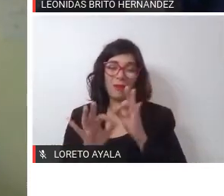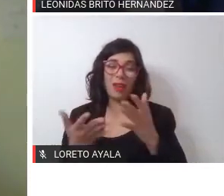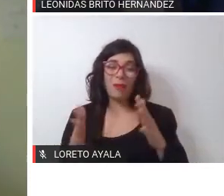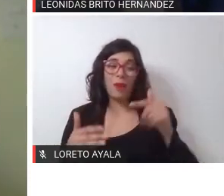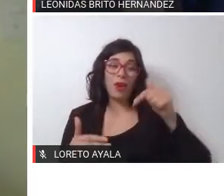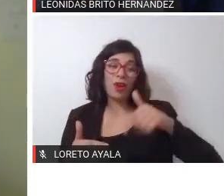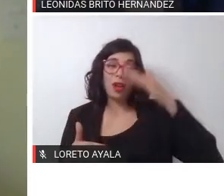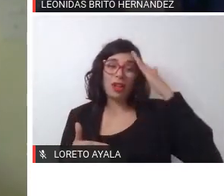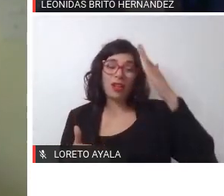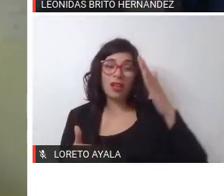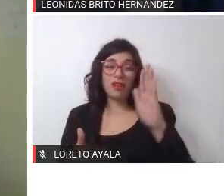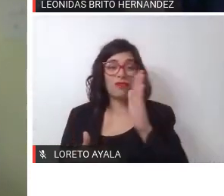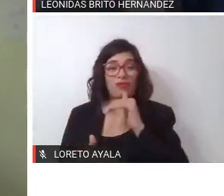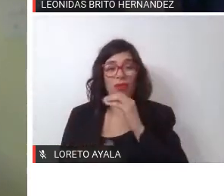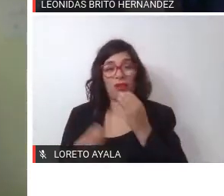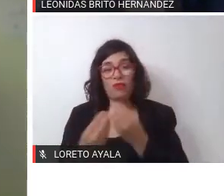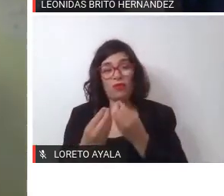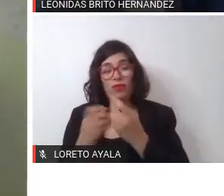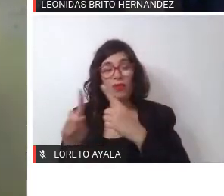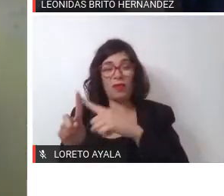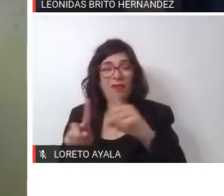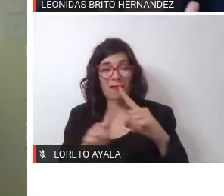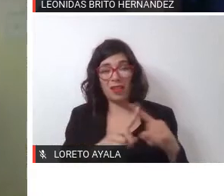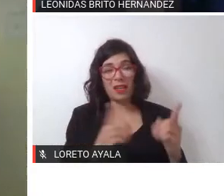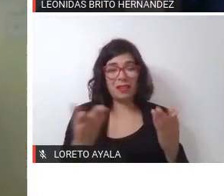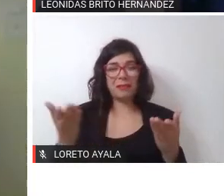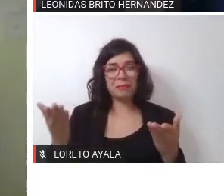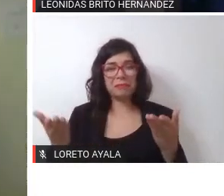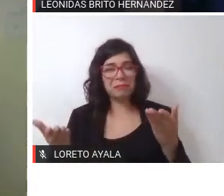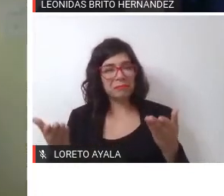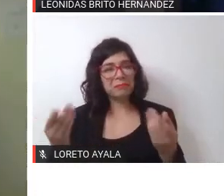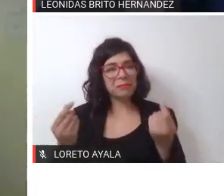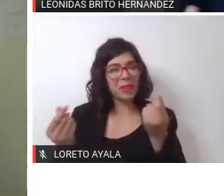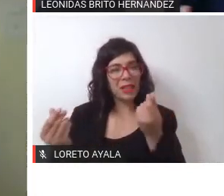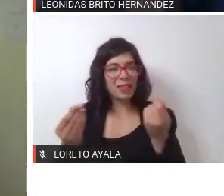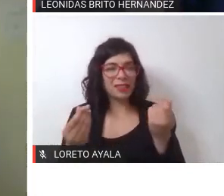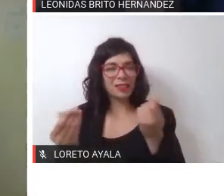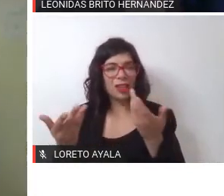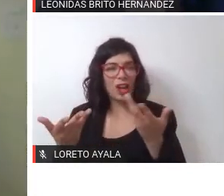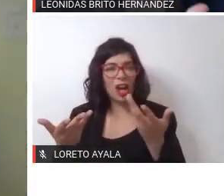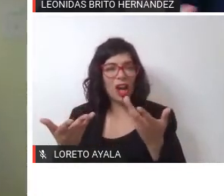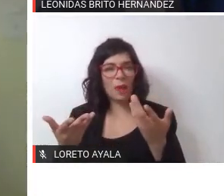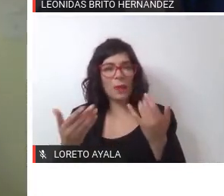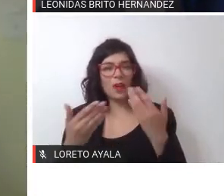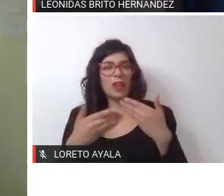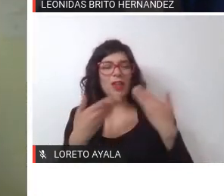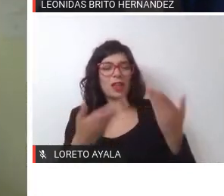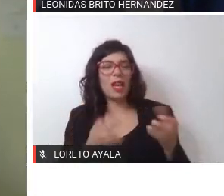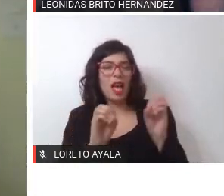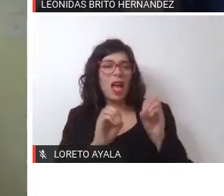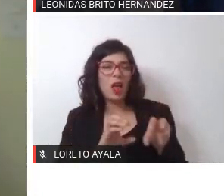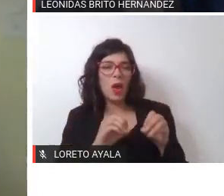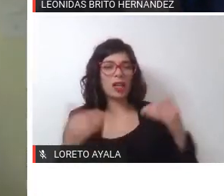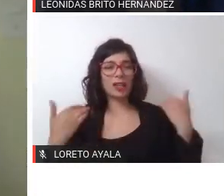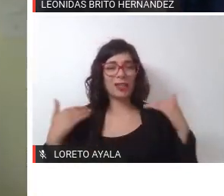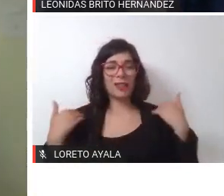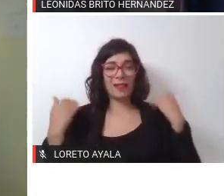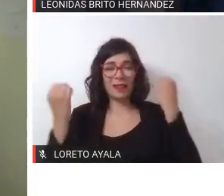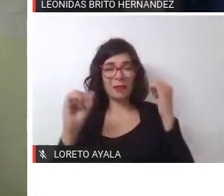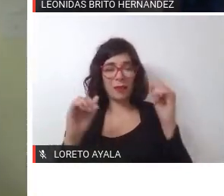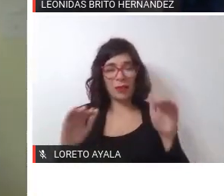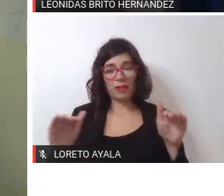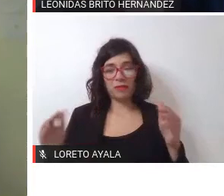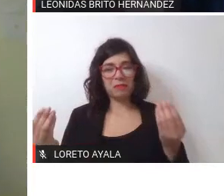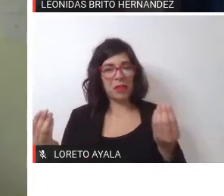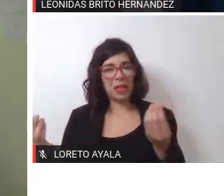no existen muchas diferencias respecto a la forma de transmitir la educación física principalmente en zona rural